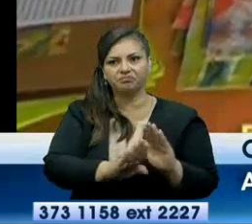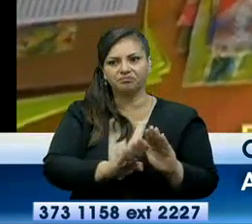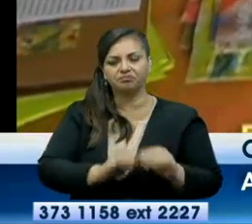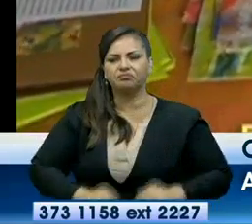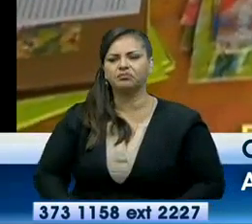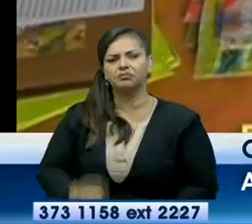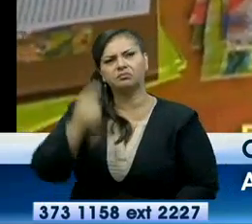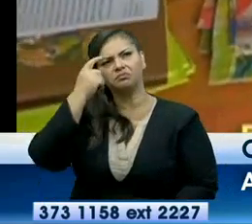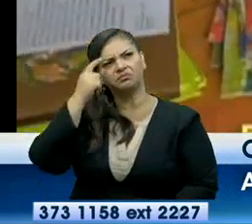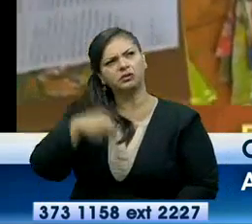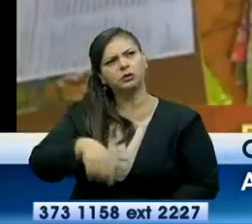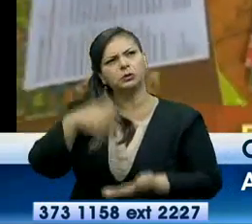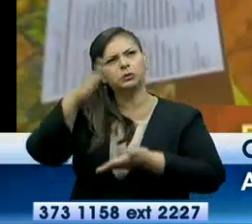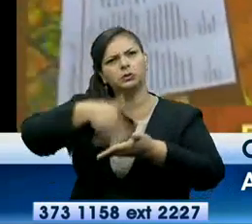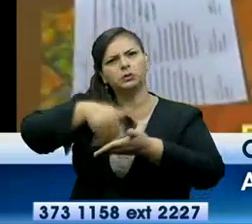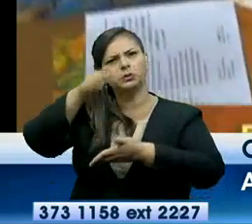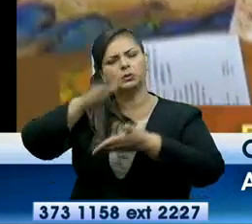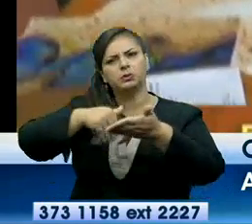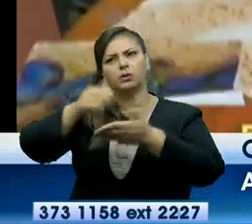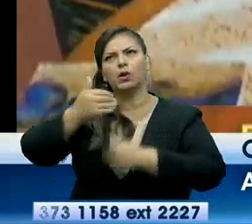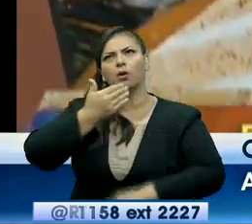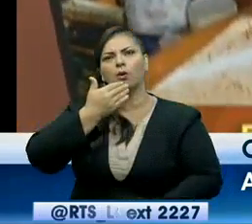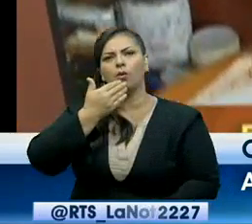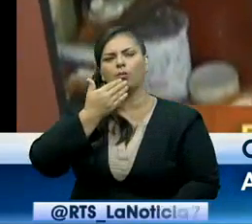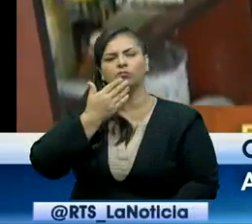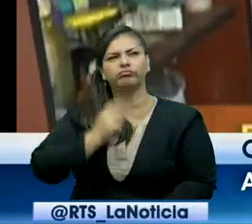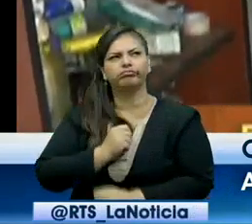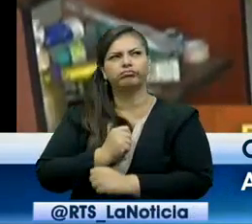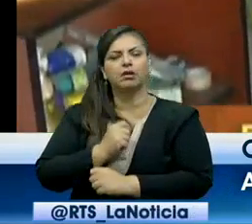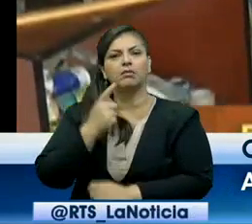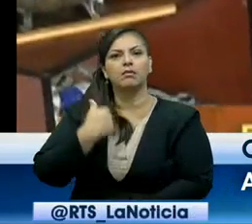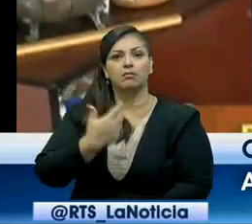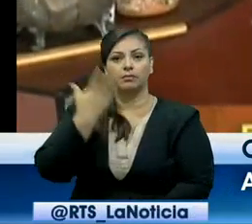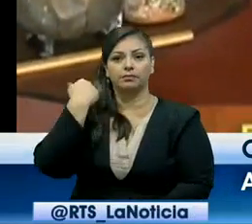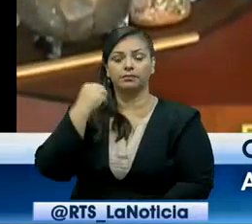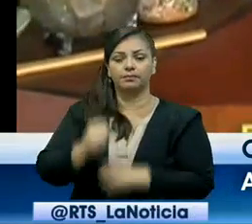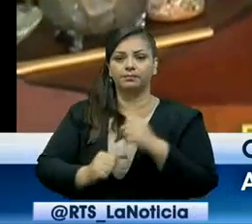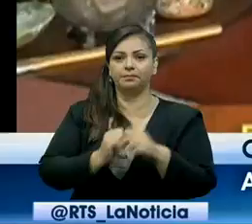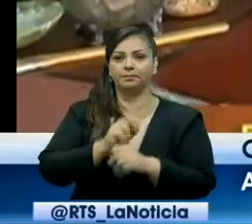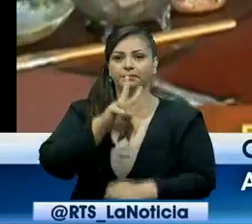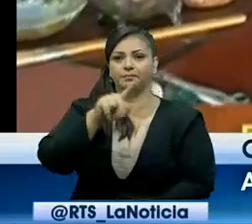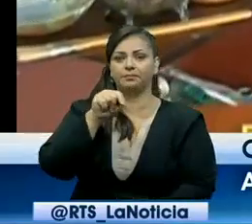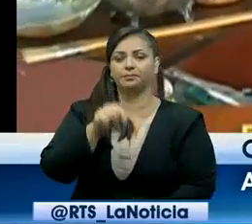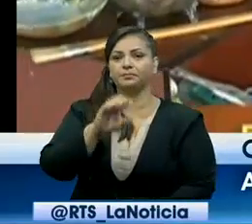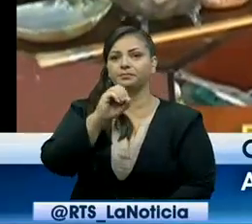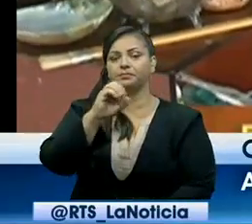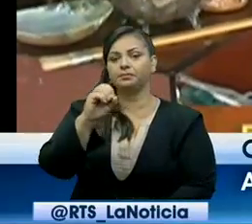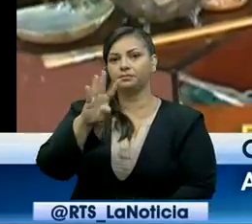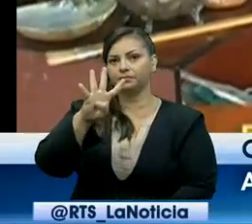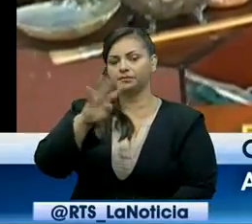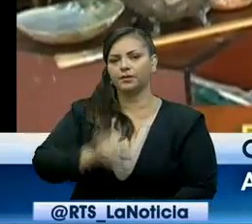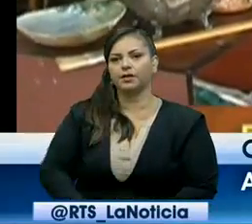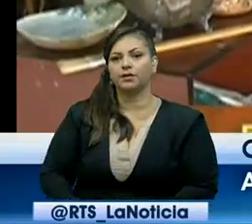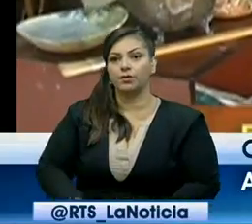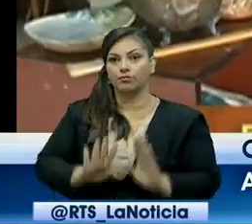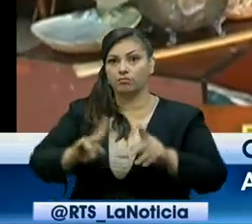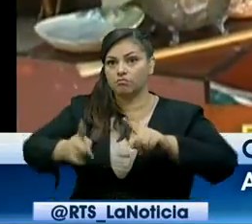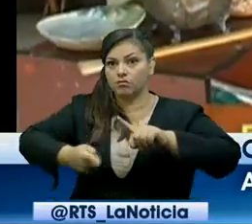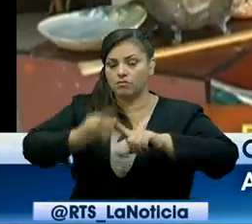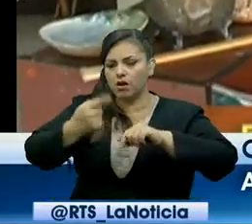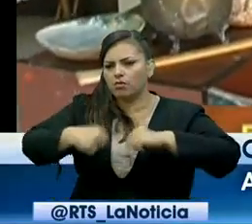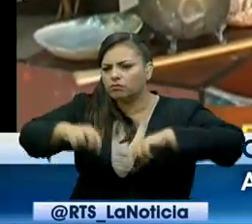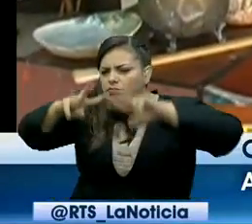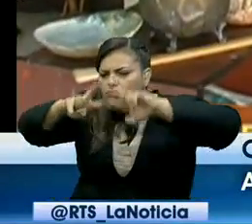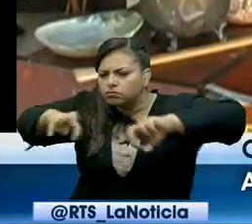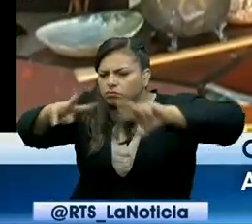inicio que fue yo creo que alrededor del 2004 me propuse luego de haber investigado bien en casa sobre el